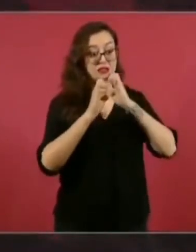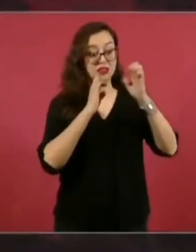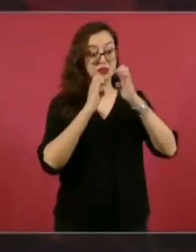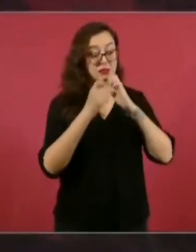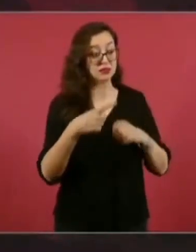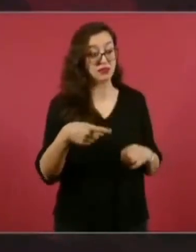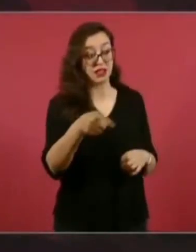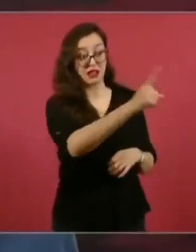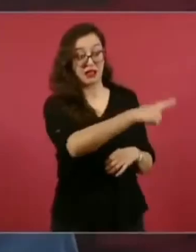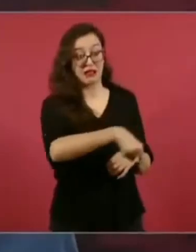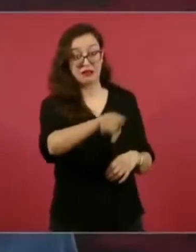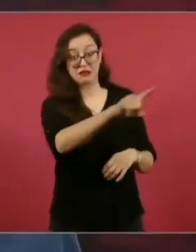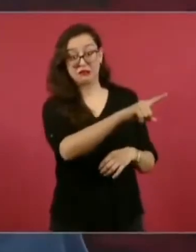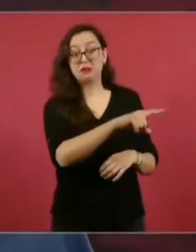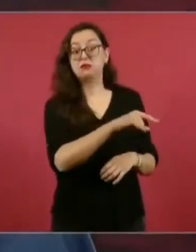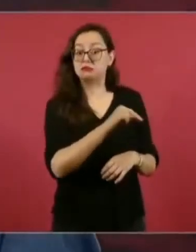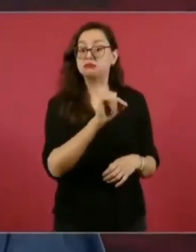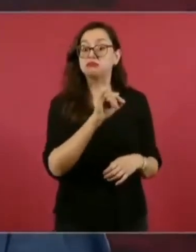más,